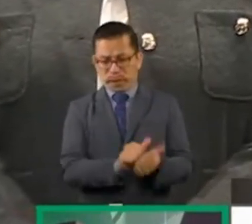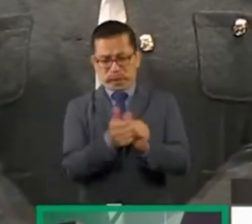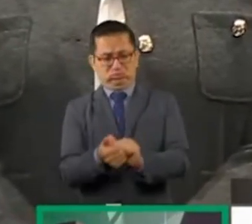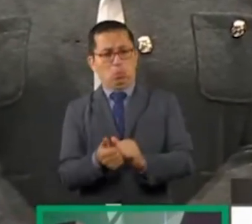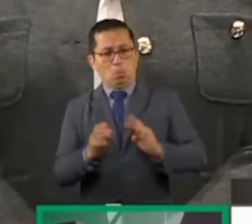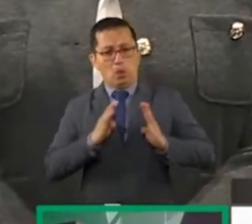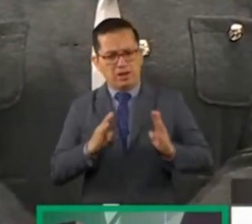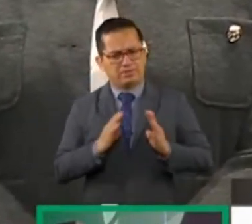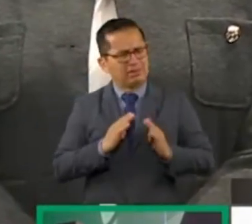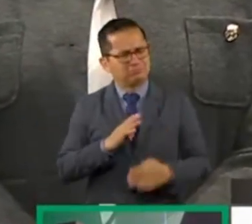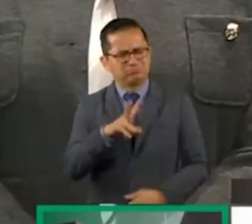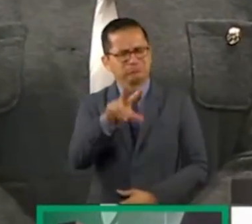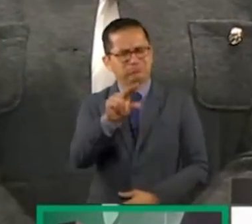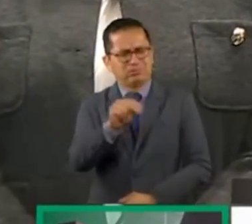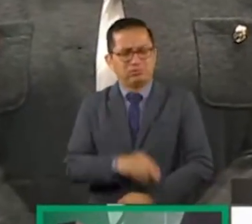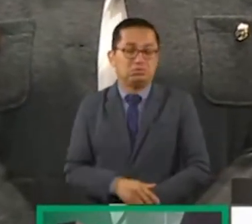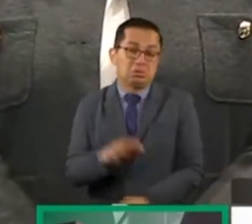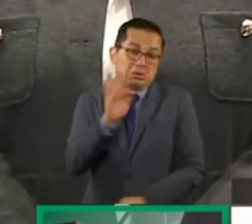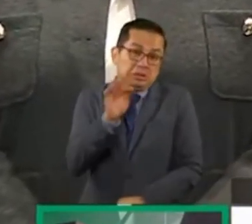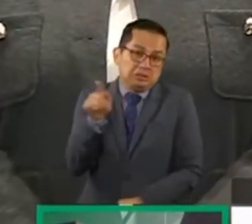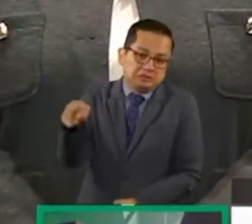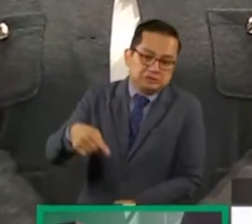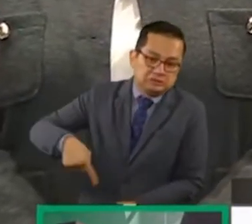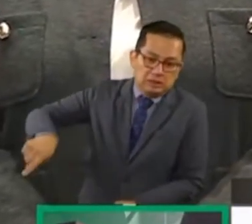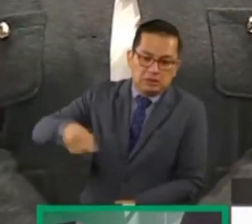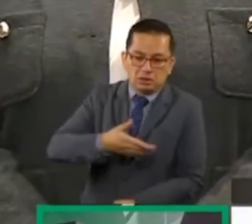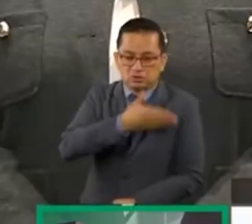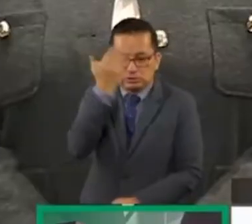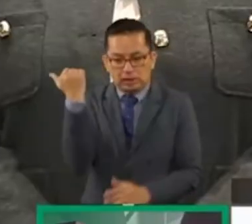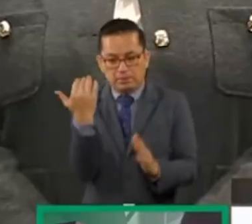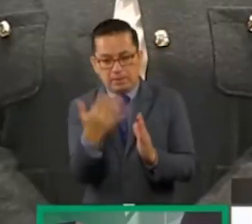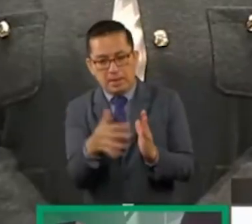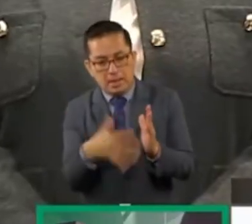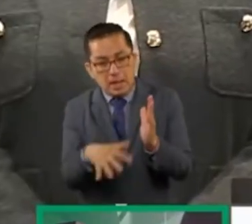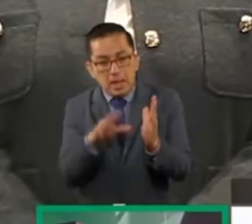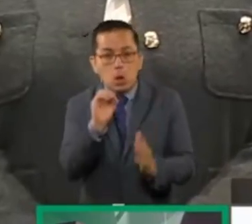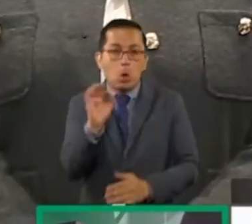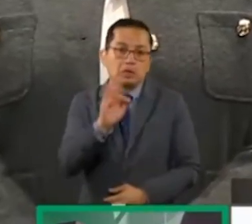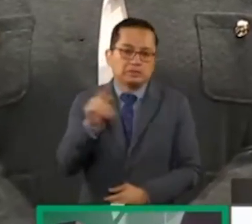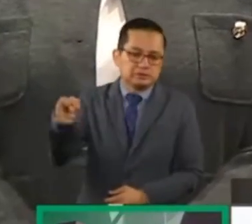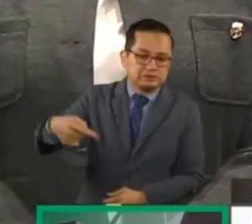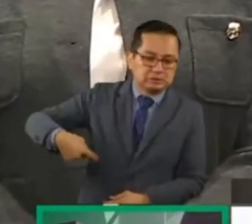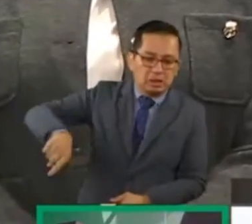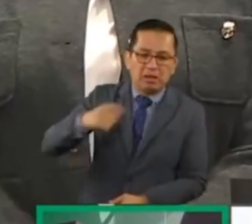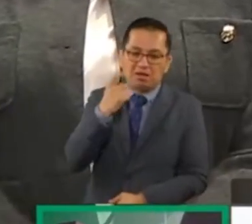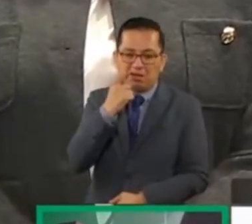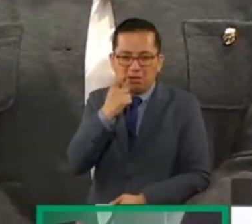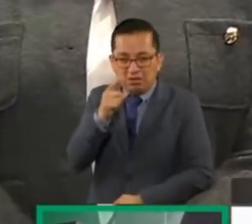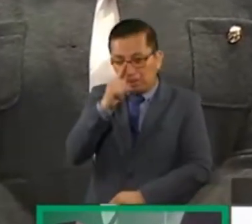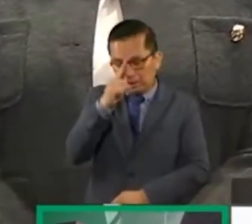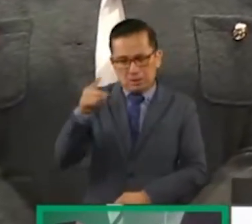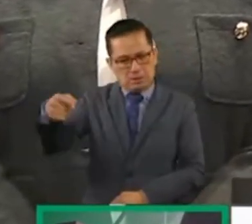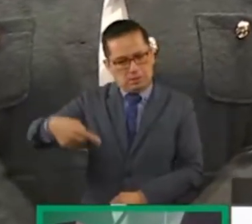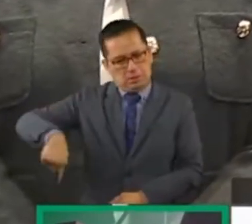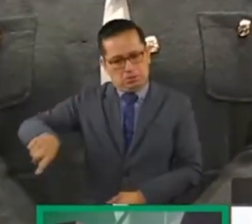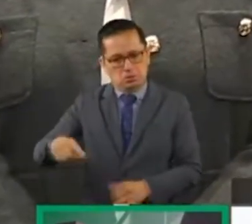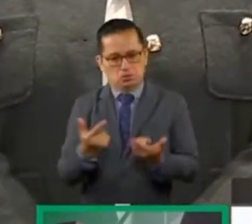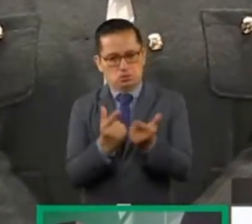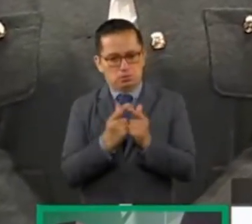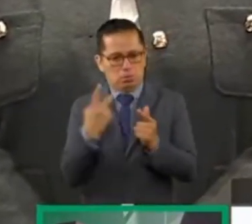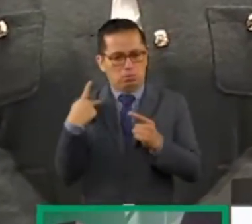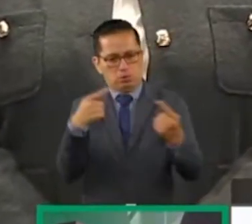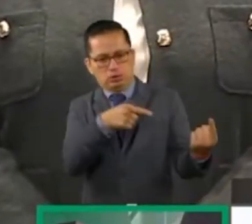o por malicia pretenden hacer ver las y los compañeros de la oposición. Que no